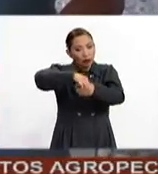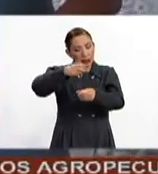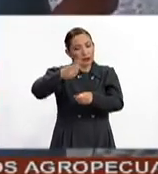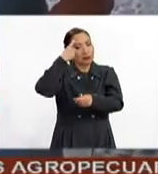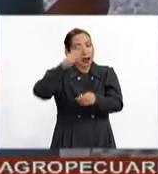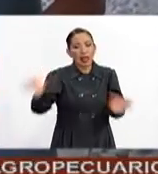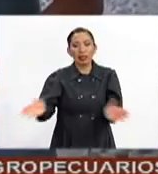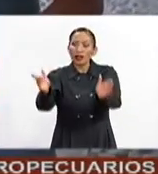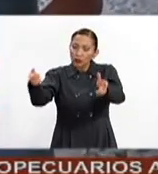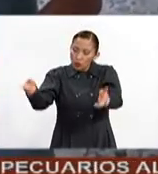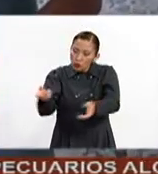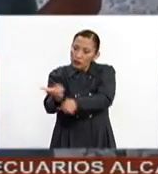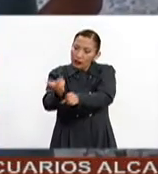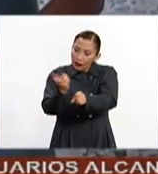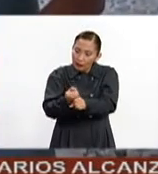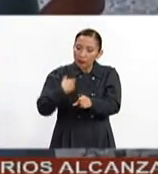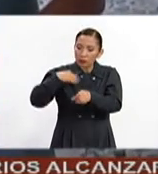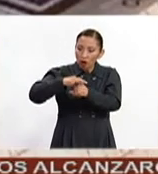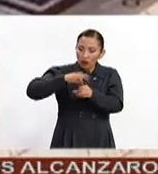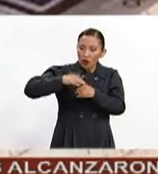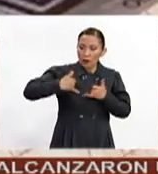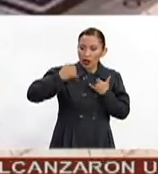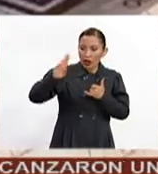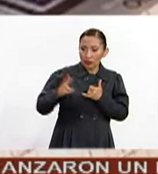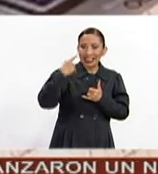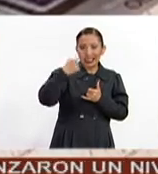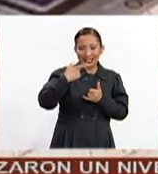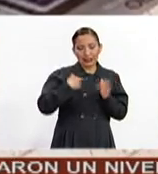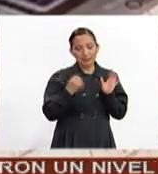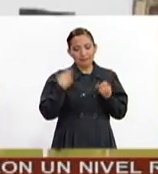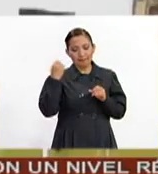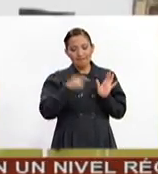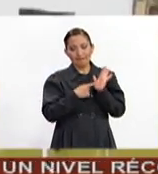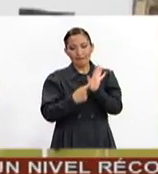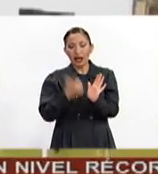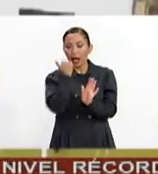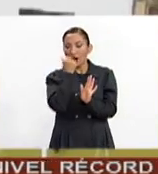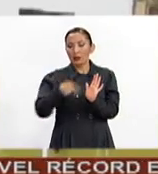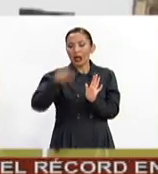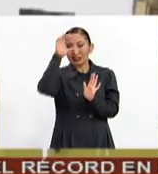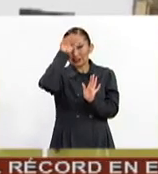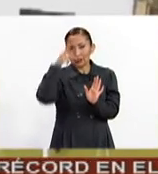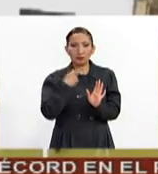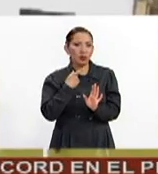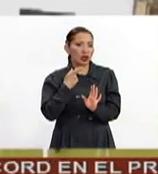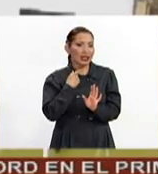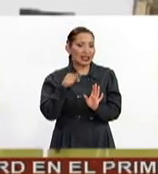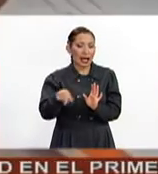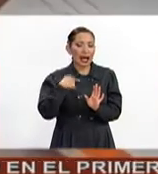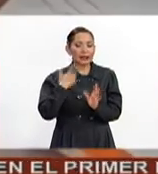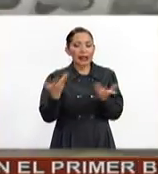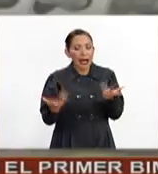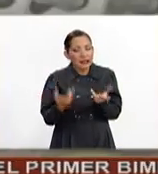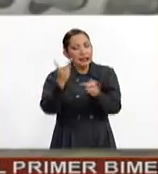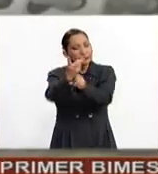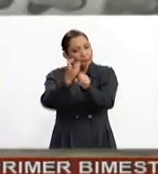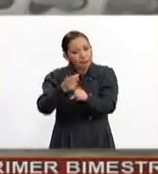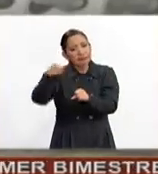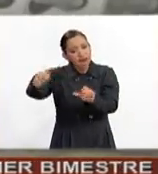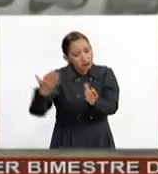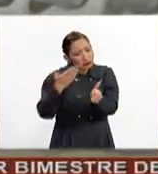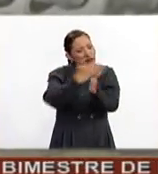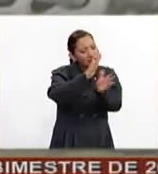a fin de promover el voto entre los jóvenes universitarios. El coloquio se impartió a los alumnos de Ciencias Políticas, donde se hizo una invitación